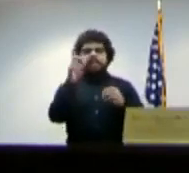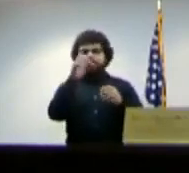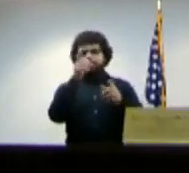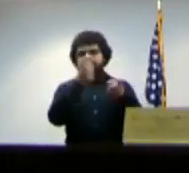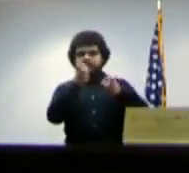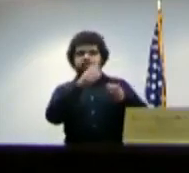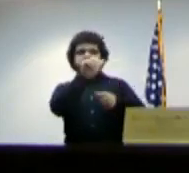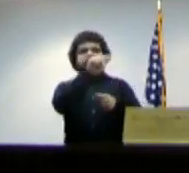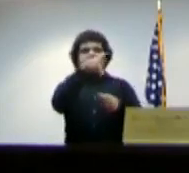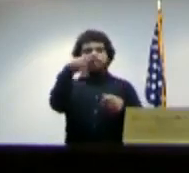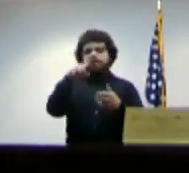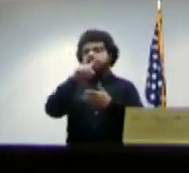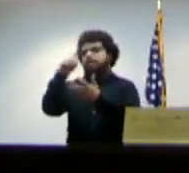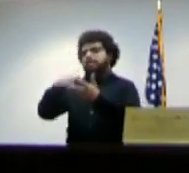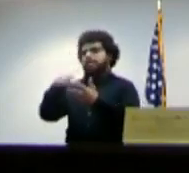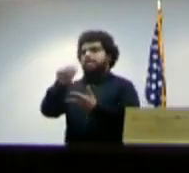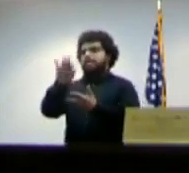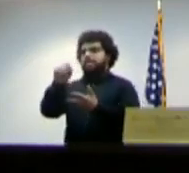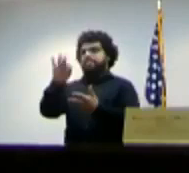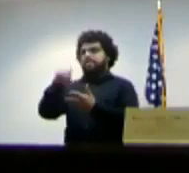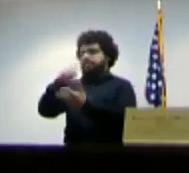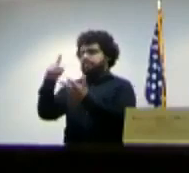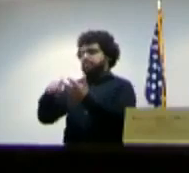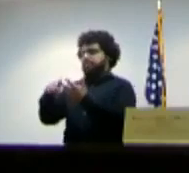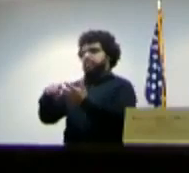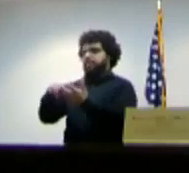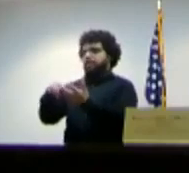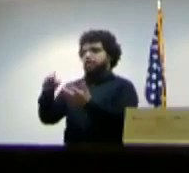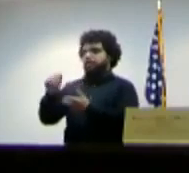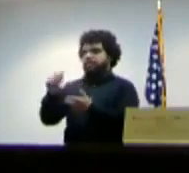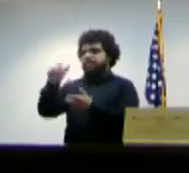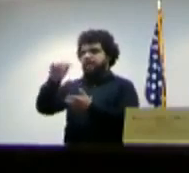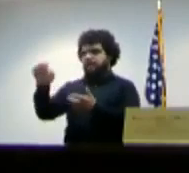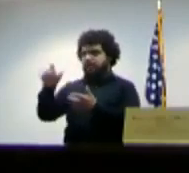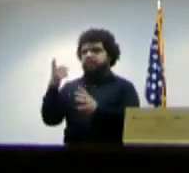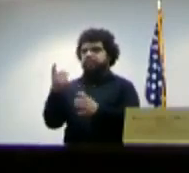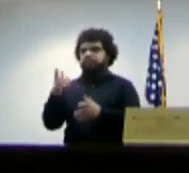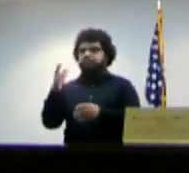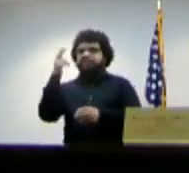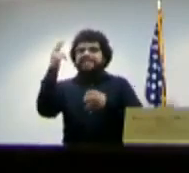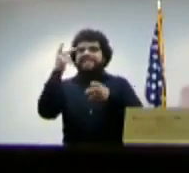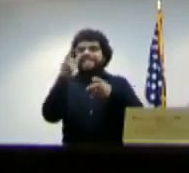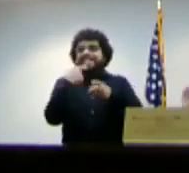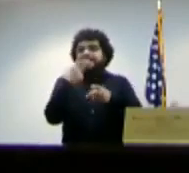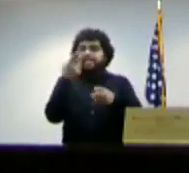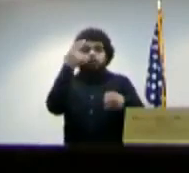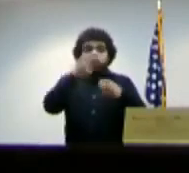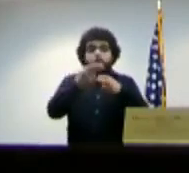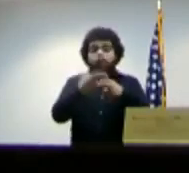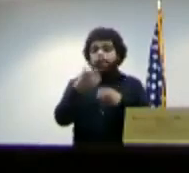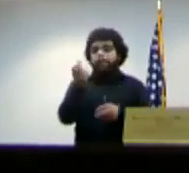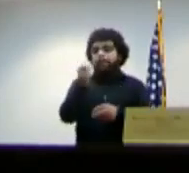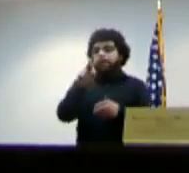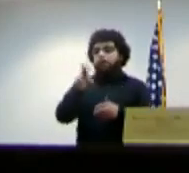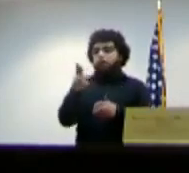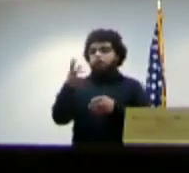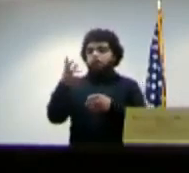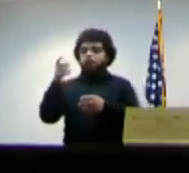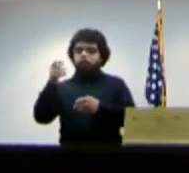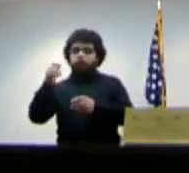AFAP y el de la Junta de Gobierno, que puede ser usted o que usted delegue. O sea, decir un nombre o un título, creo que no, en nada afecta nada